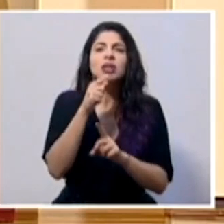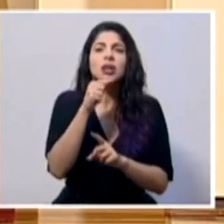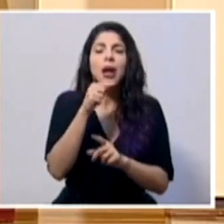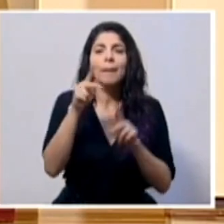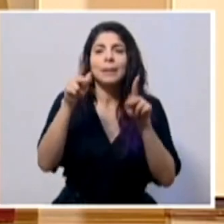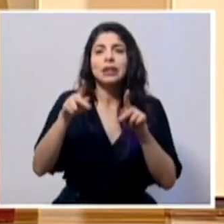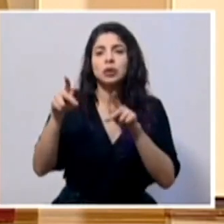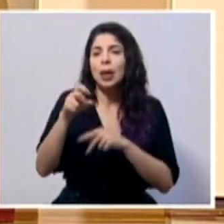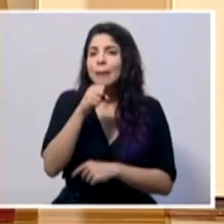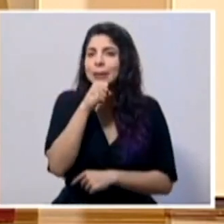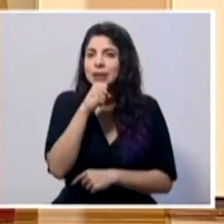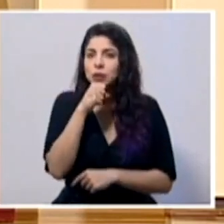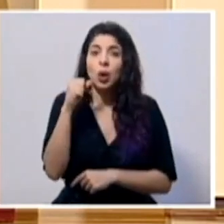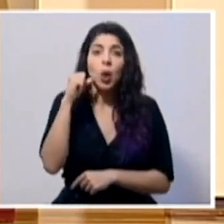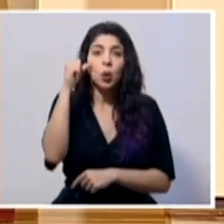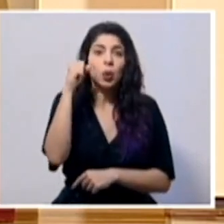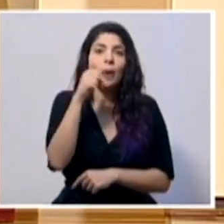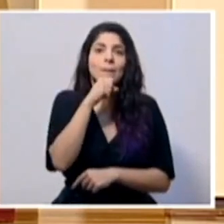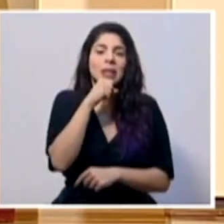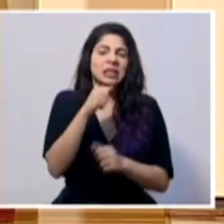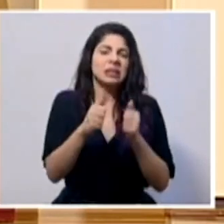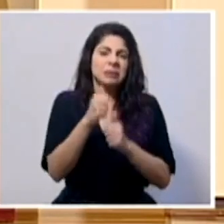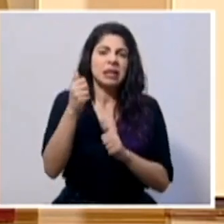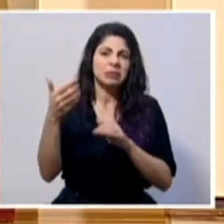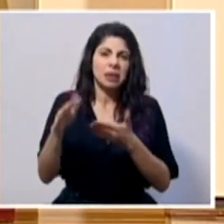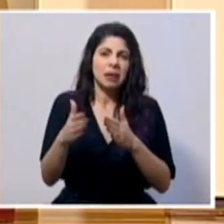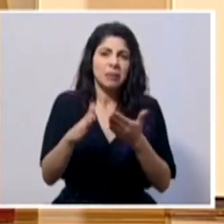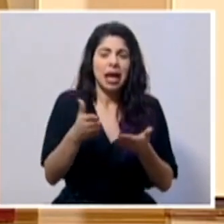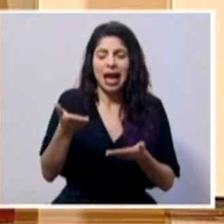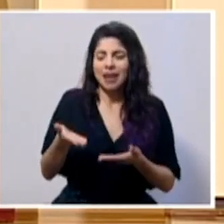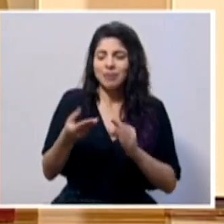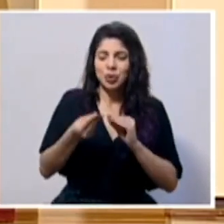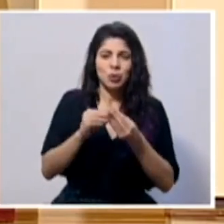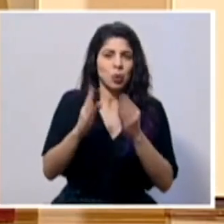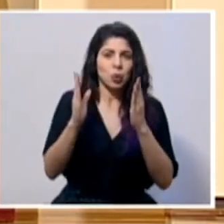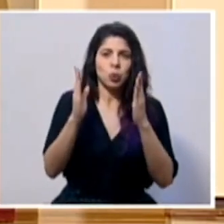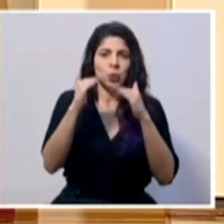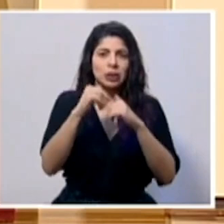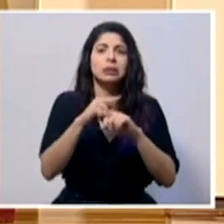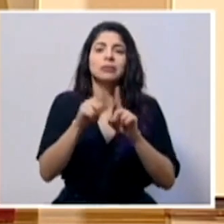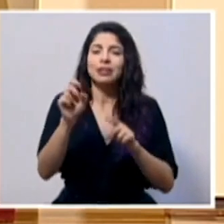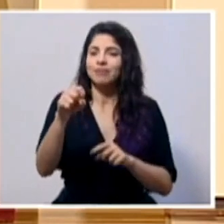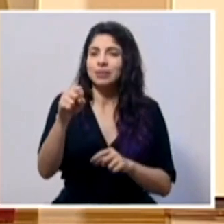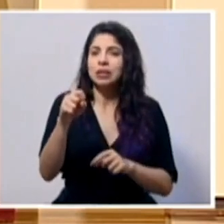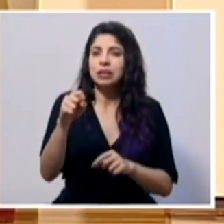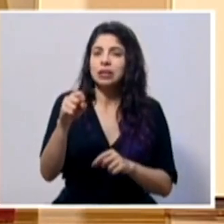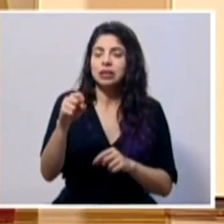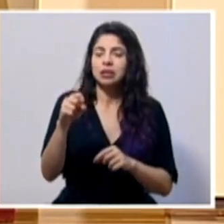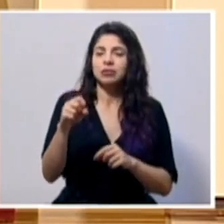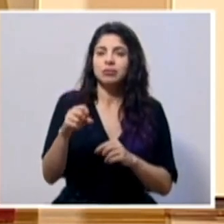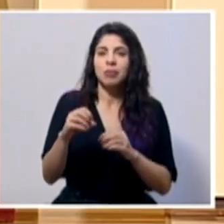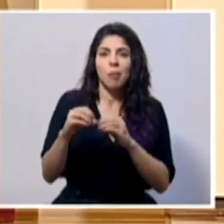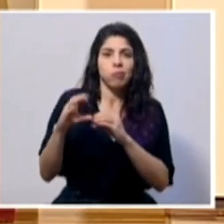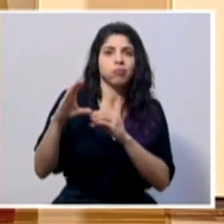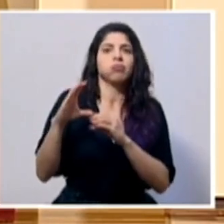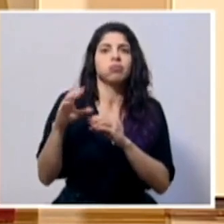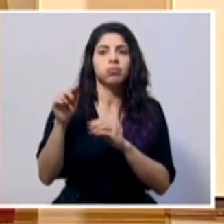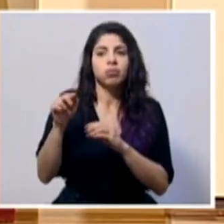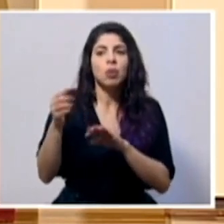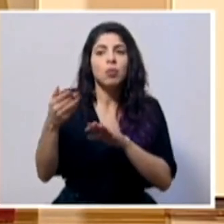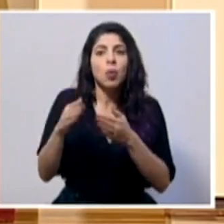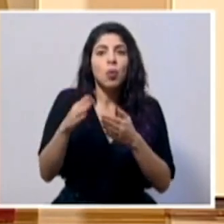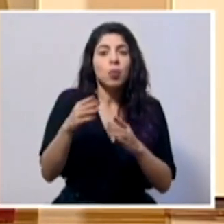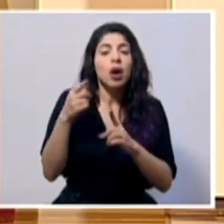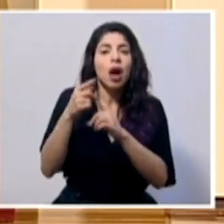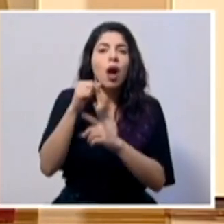personas mayores, en adultos mayores, ha sido la mayor mortalidad. No tengo aquí el porcentaje, pero sí ha sido un porcentaje mayoritario